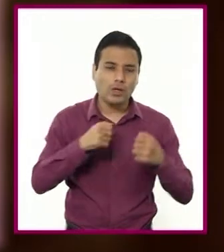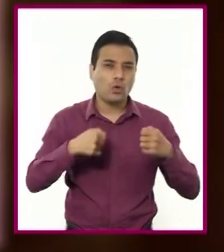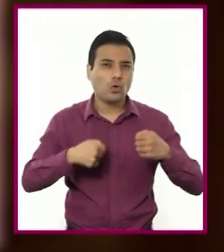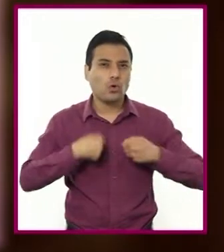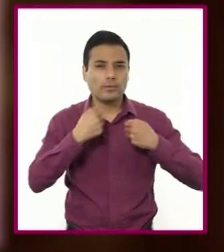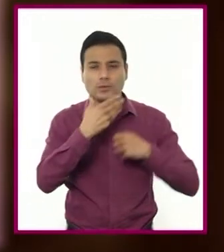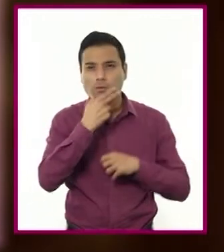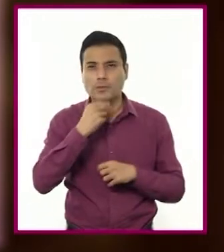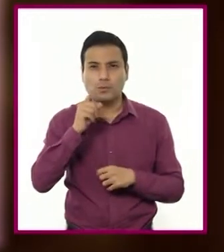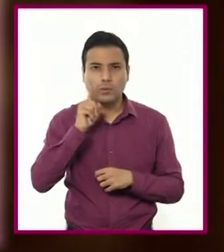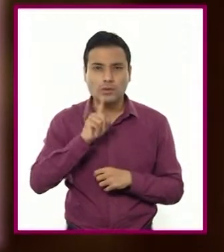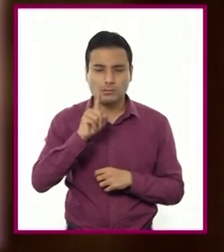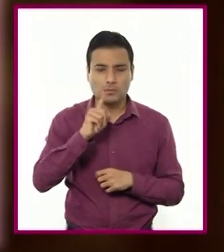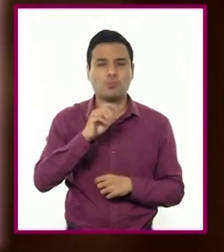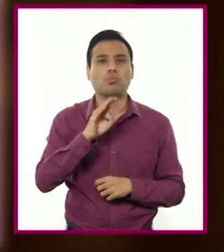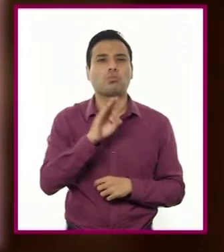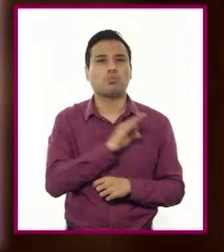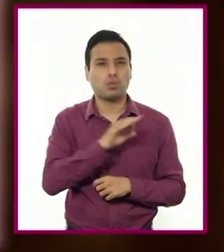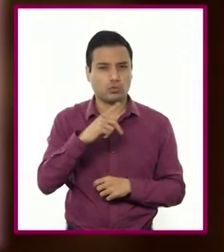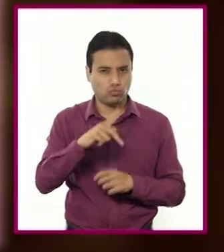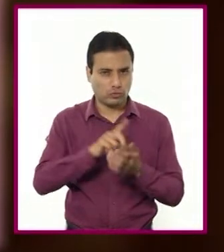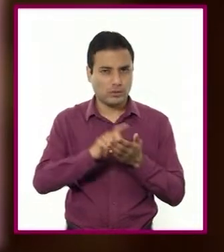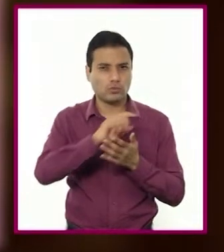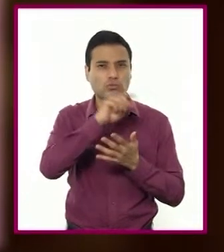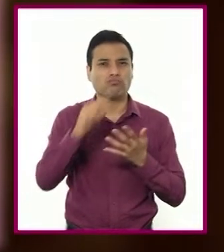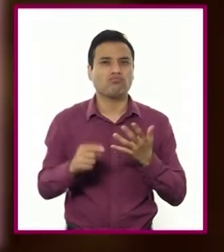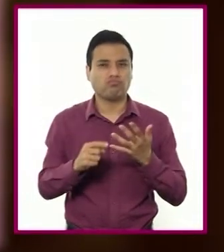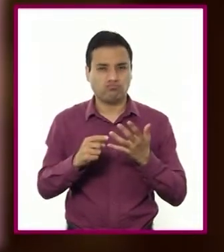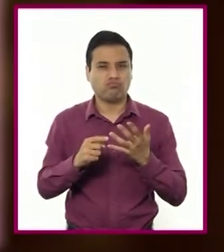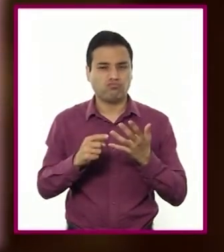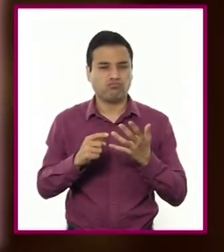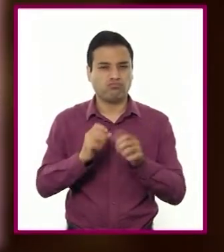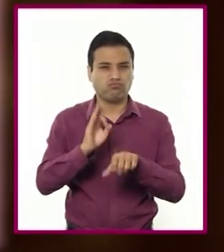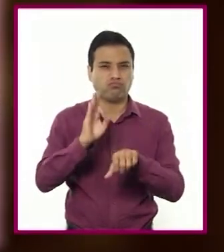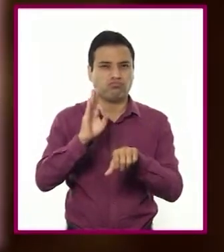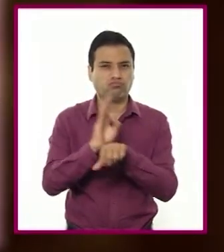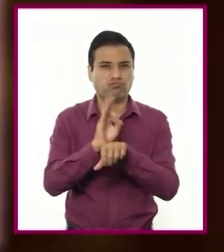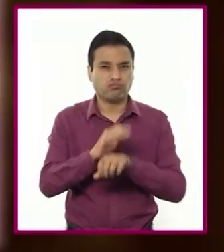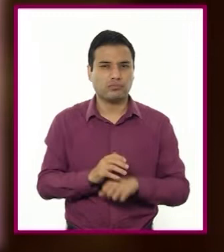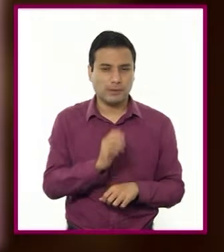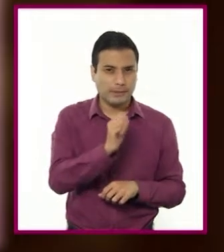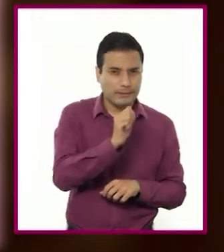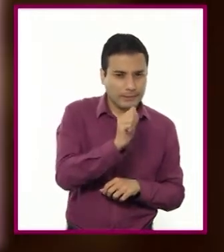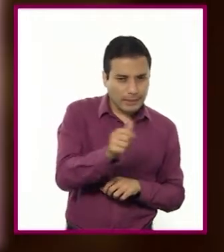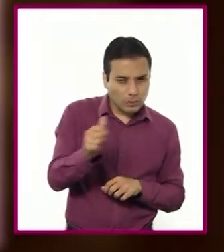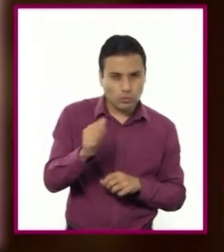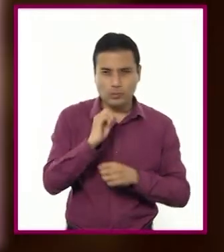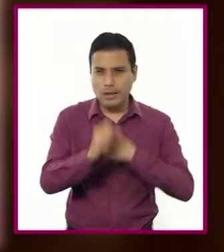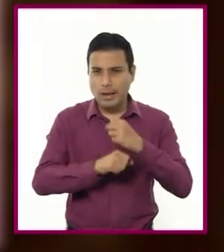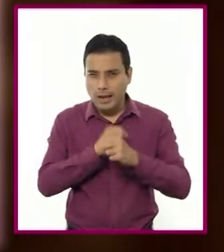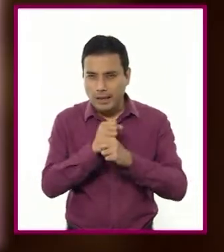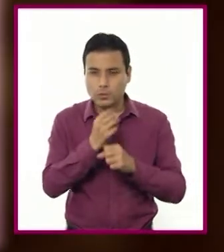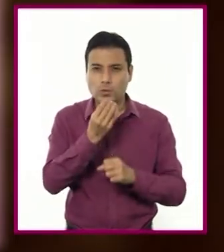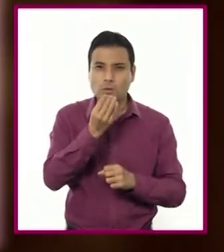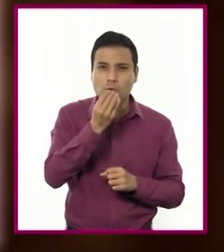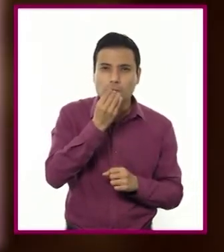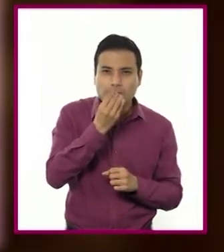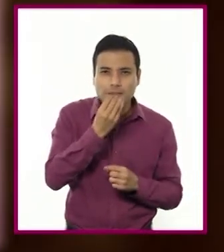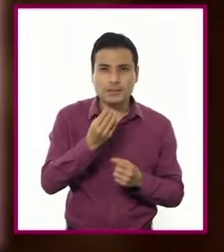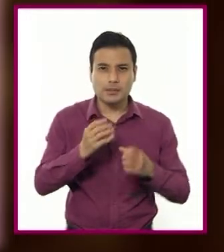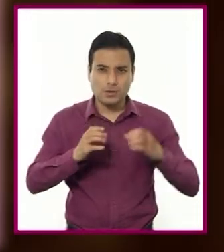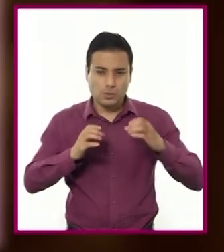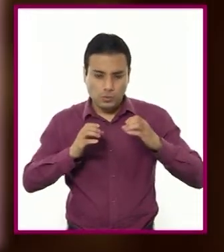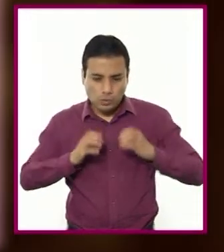las adolescentes puedan ejercer sus derechos, atendiendo las características particulares de edad, alimentación, condición